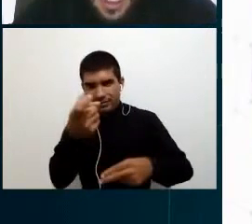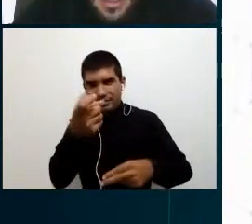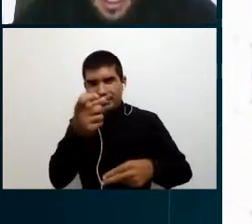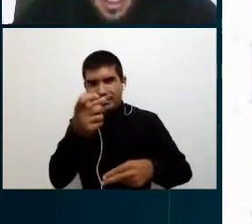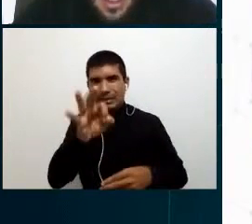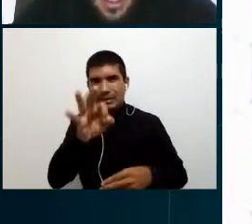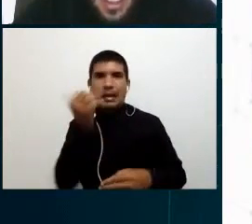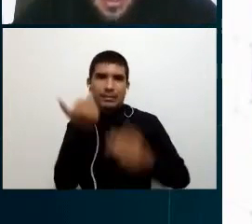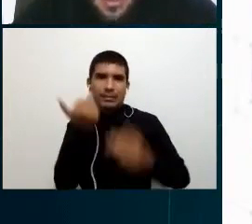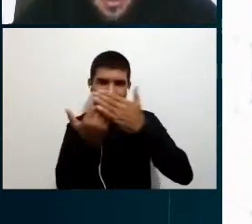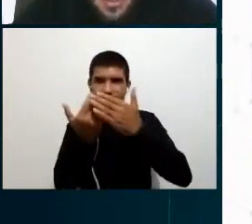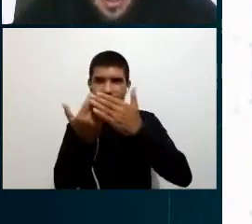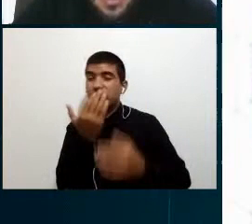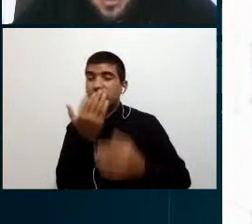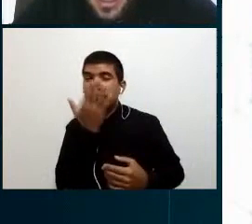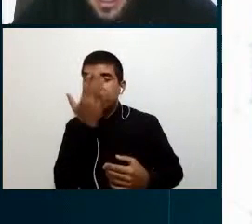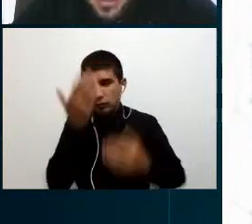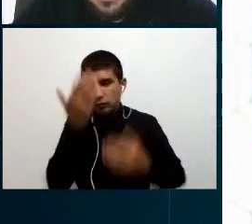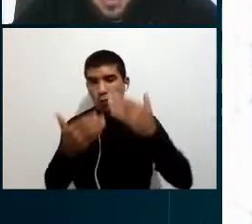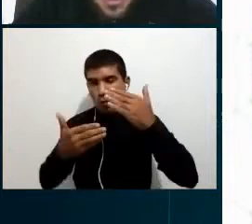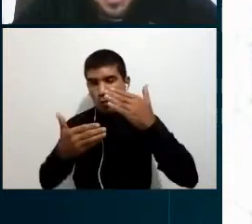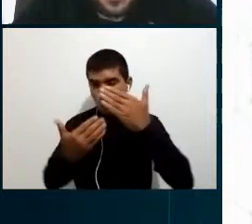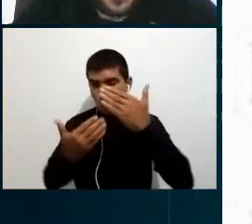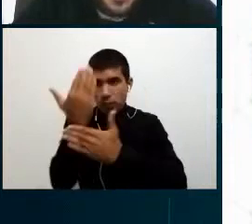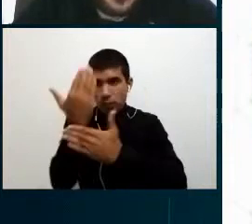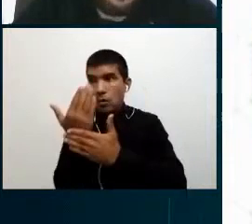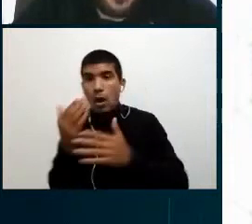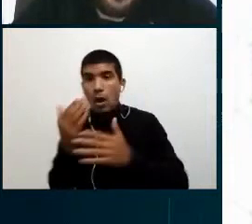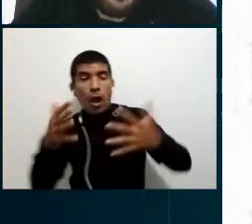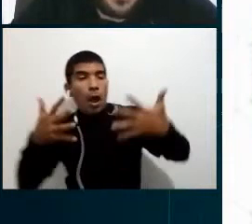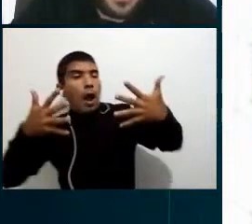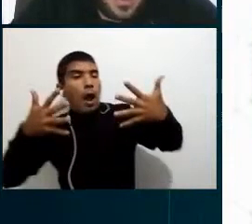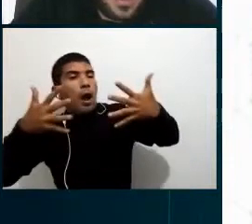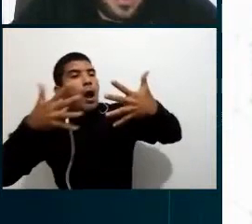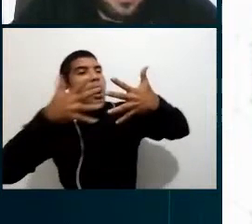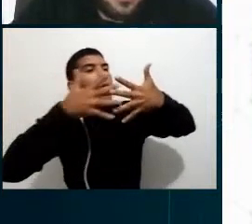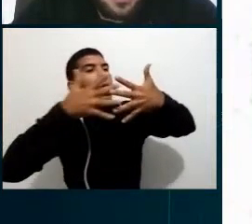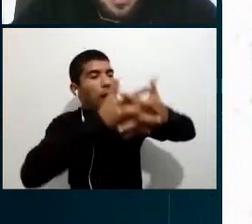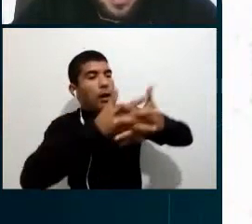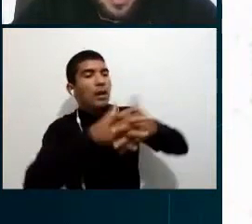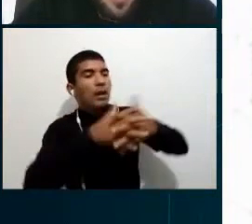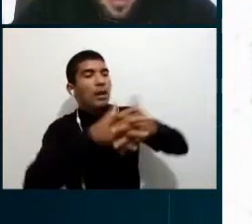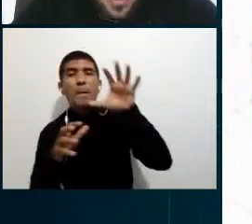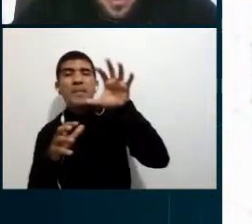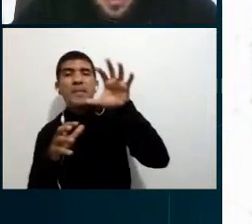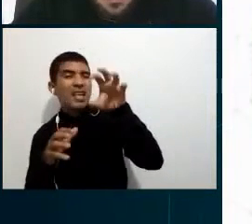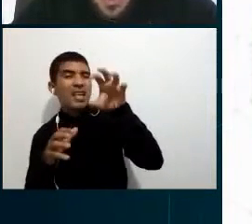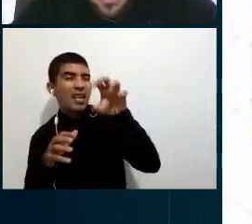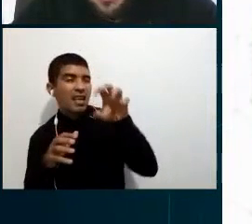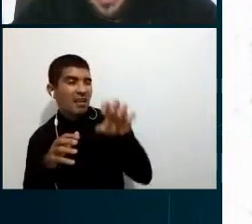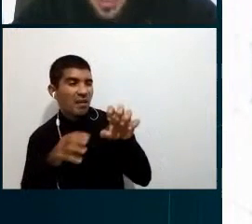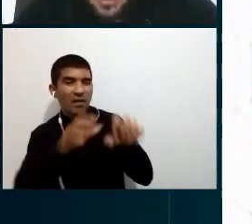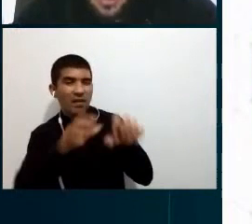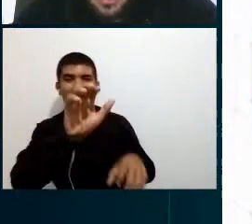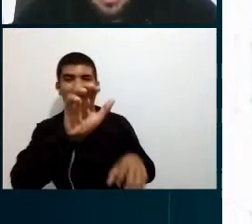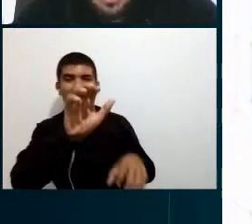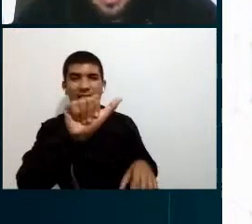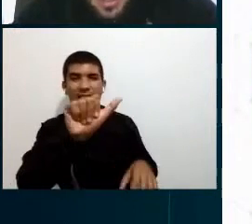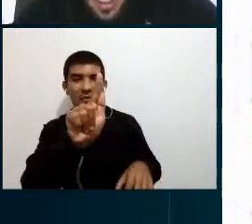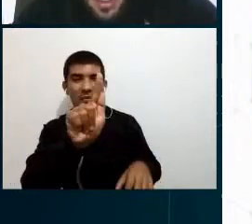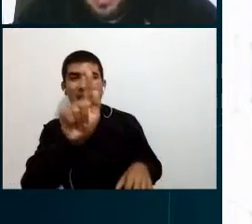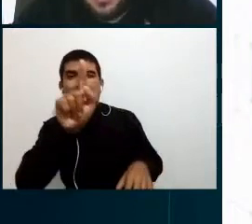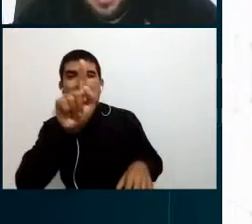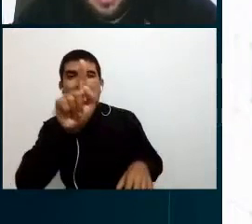acá tenemos que es que GE garantiza que se puede implementar cualquier tipo de